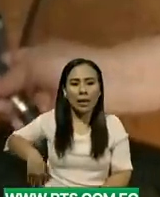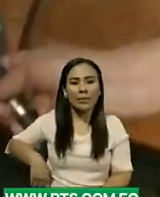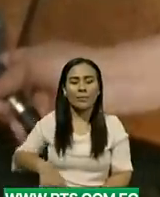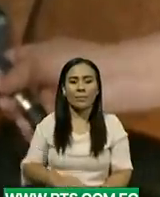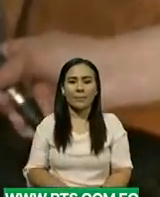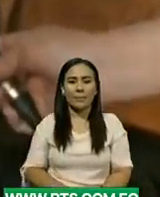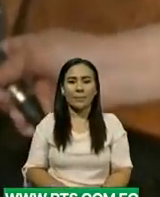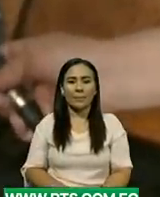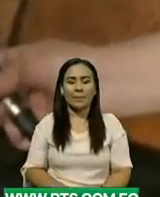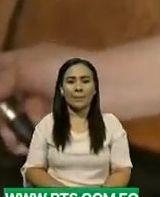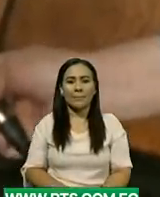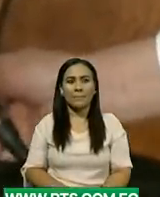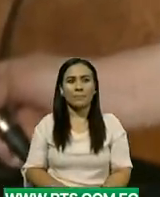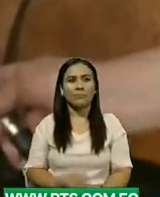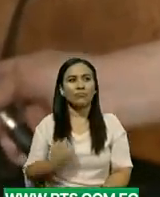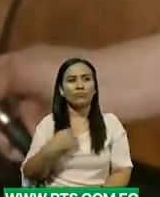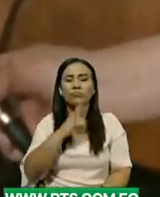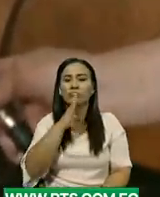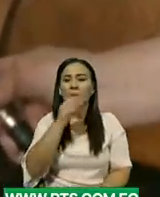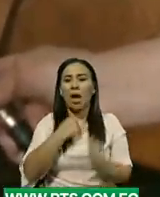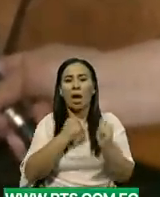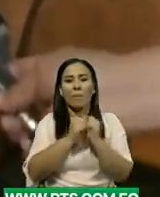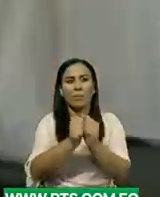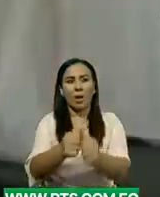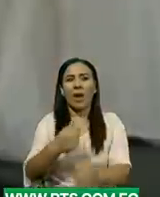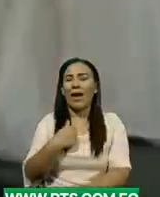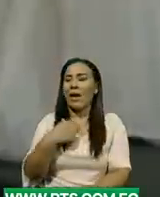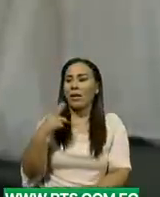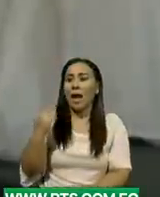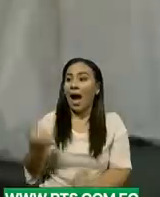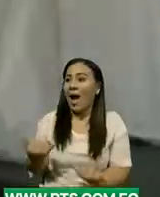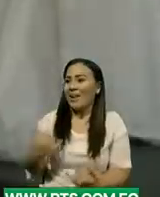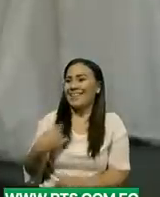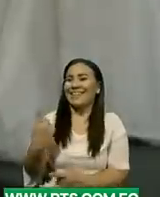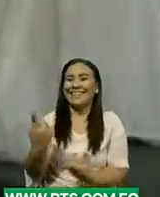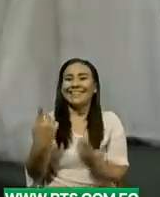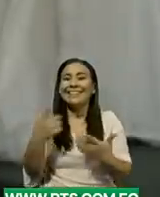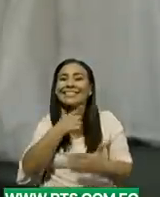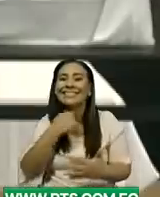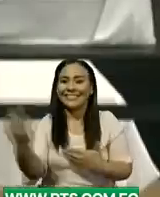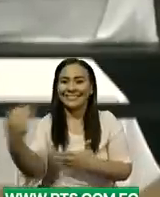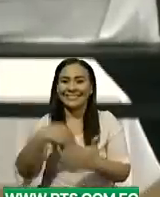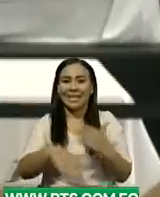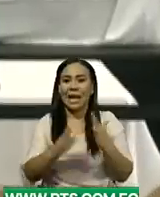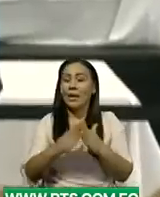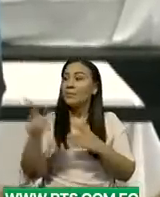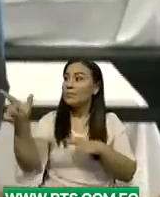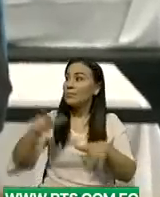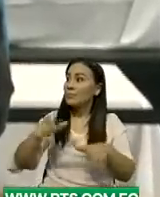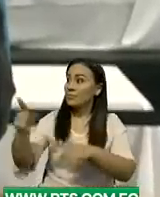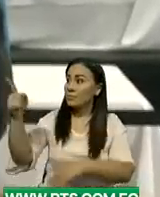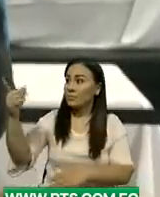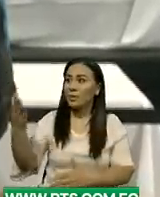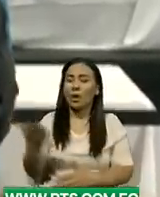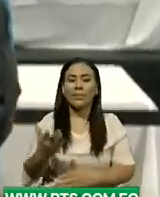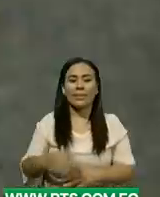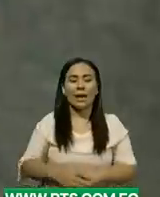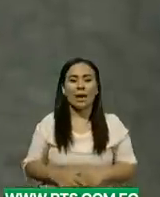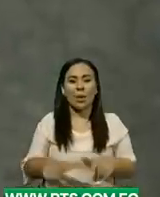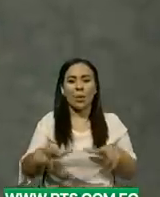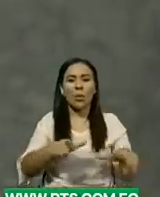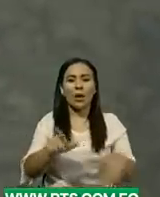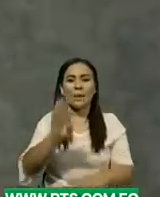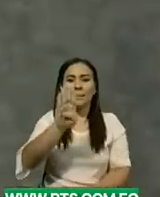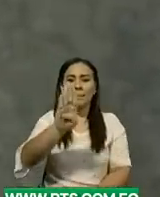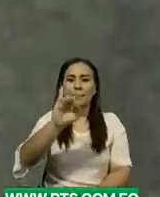me movilizo si me acompañado? Yo solo no puedo. La inauguración del voto en casa fue en el Centro de Convenciones Bicentenario y